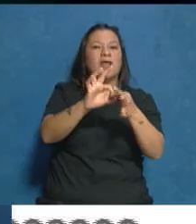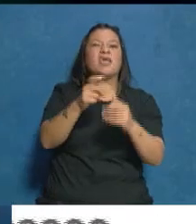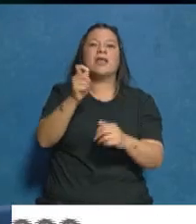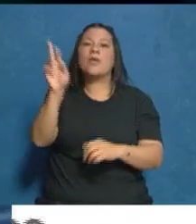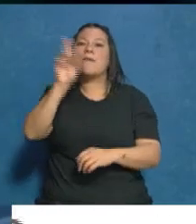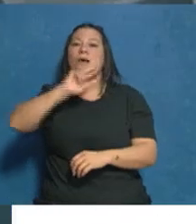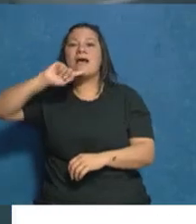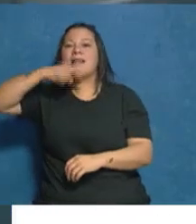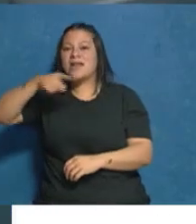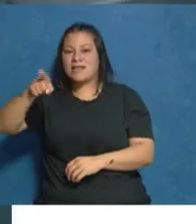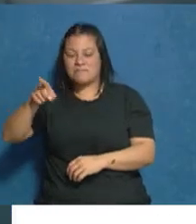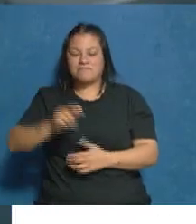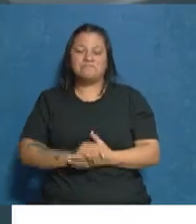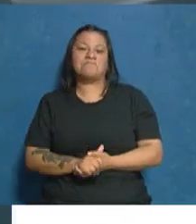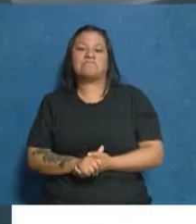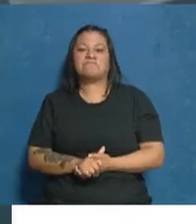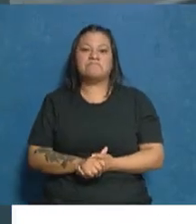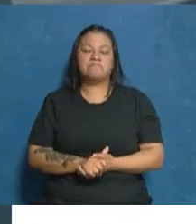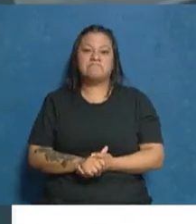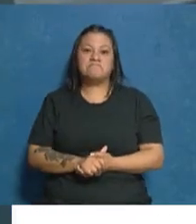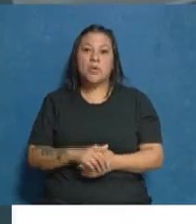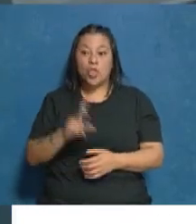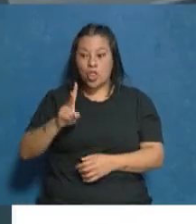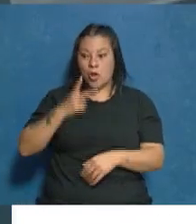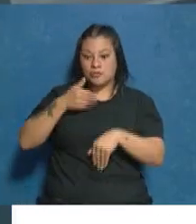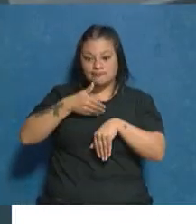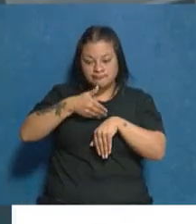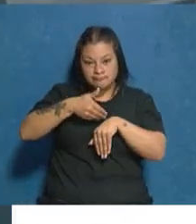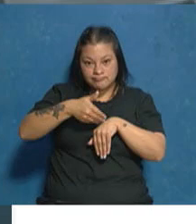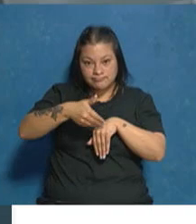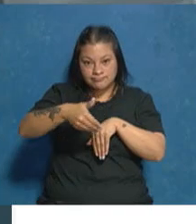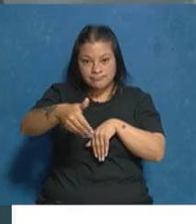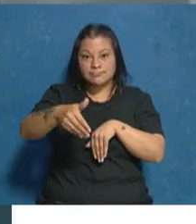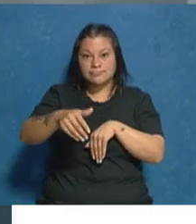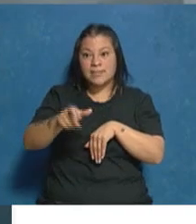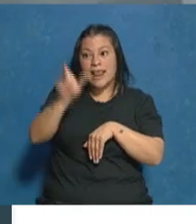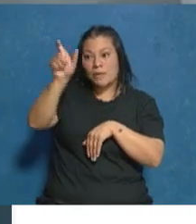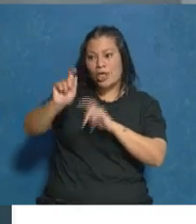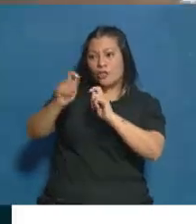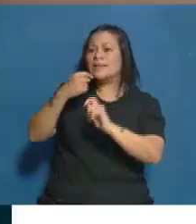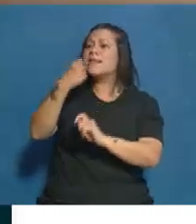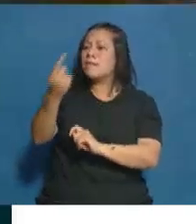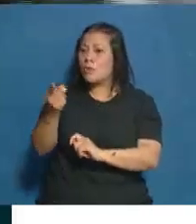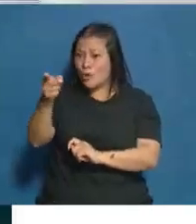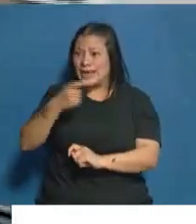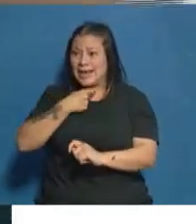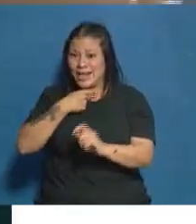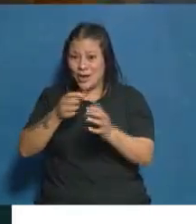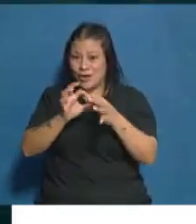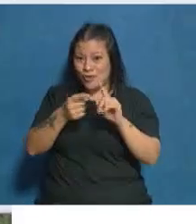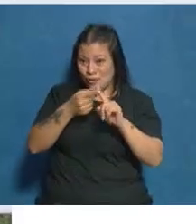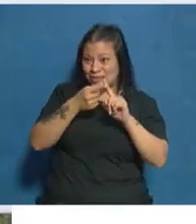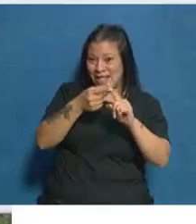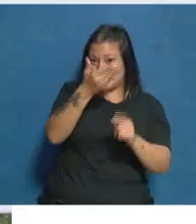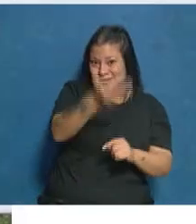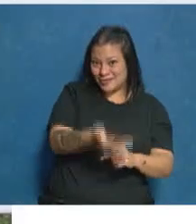mujer alemana. Y una vez que transcurren esos 2 años, se le pregunta a la persona donante si quiere tener contacto o no, y si